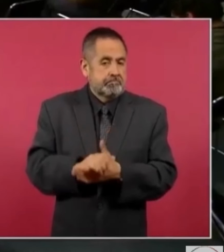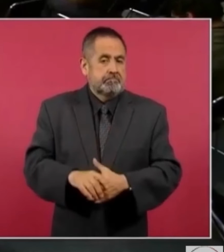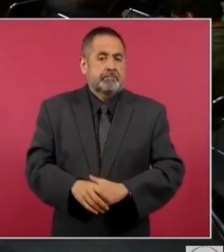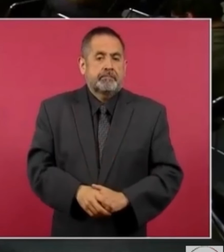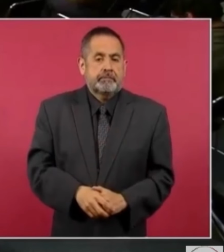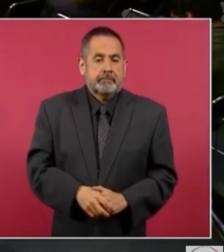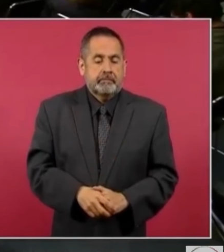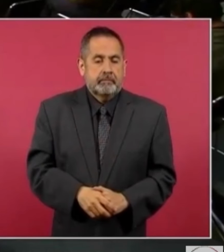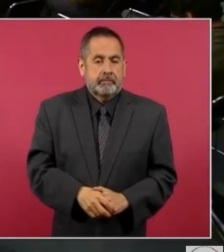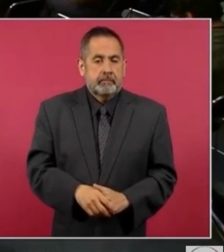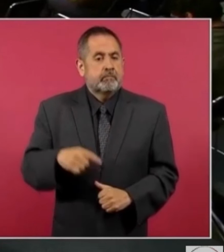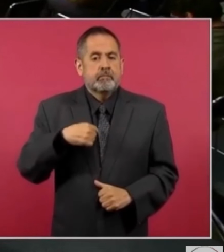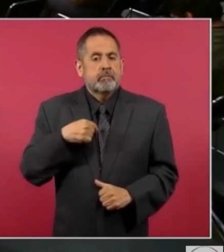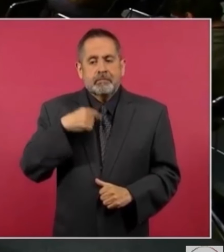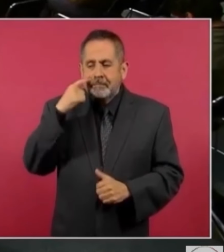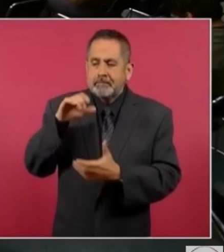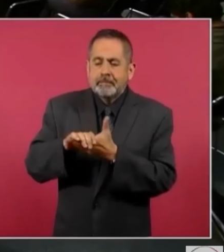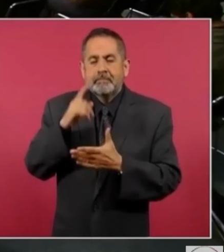Pero él buscaba meterse,